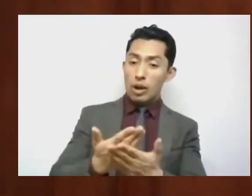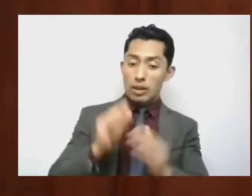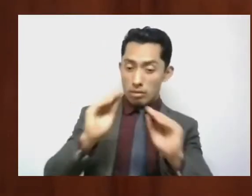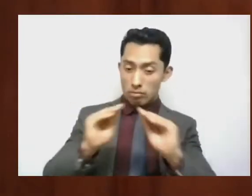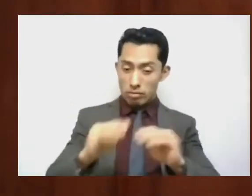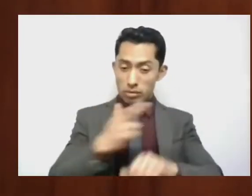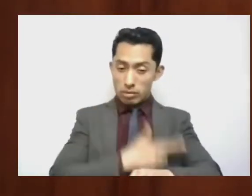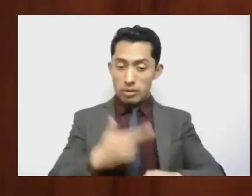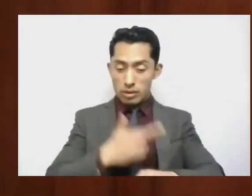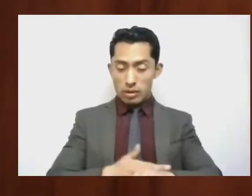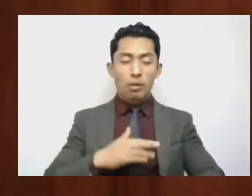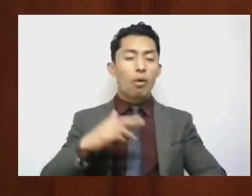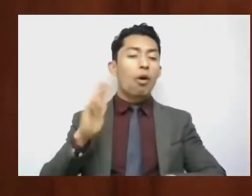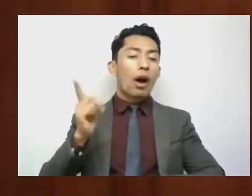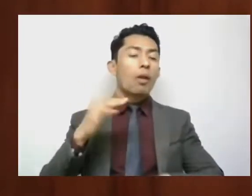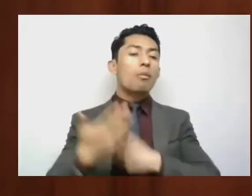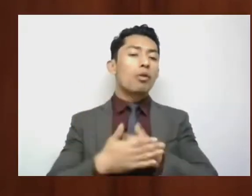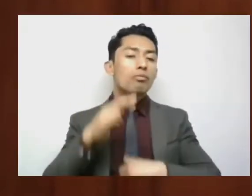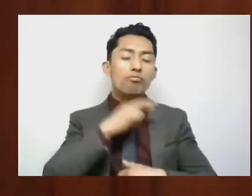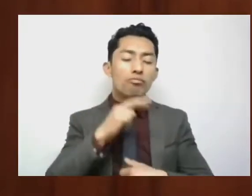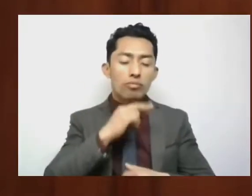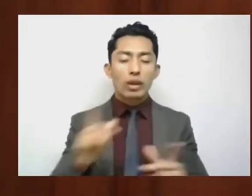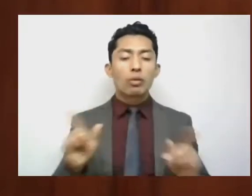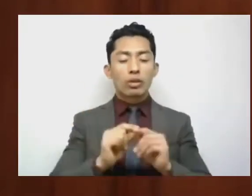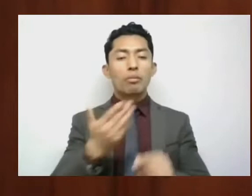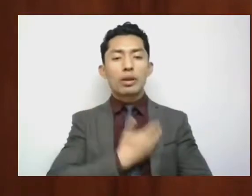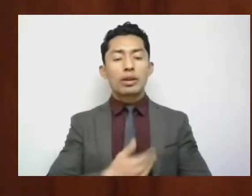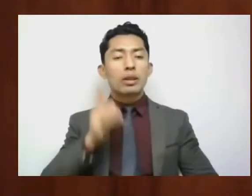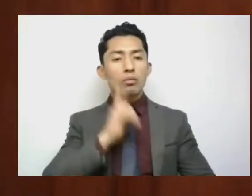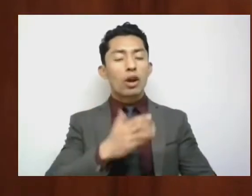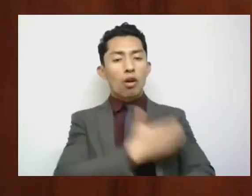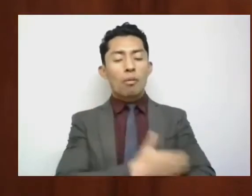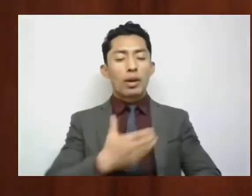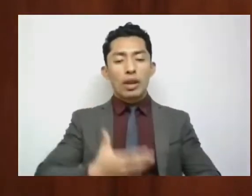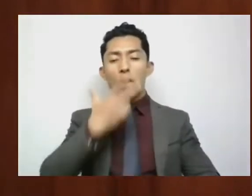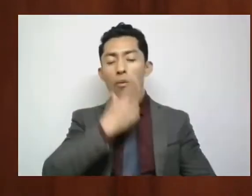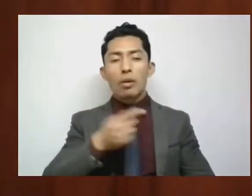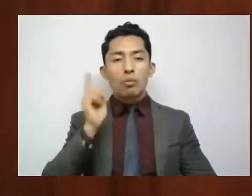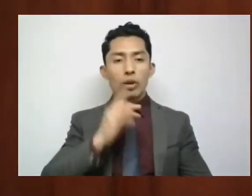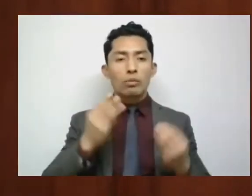muy lejano. Es cuanto, presidenta y compañeras y compañeros. Muchas gracias.